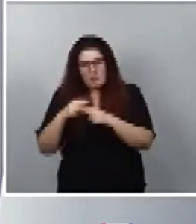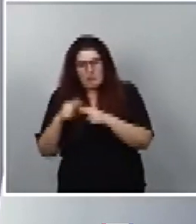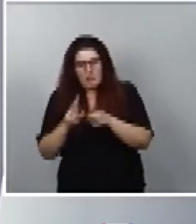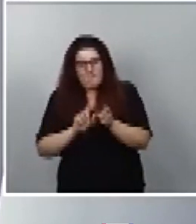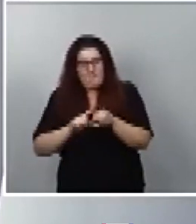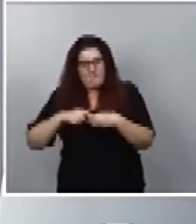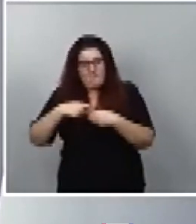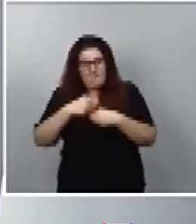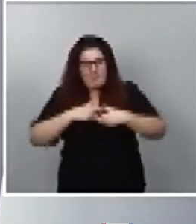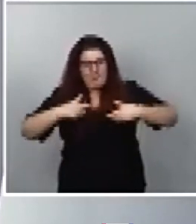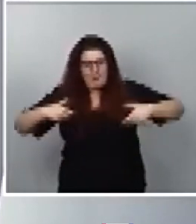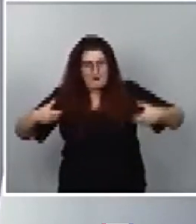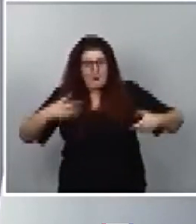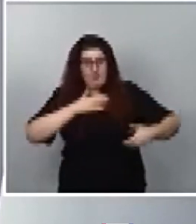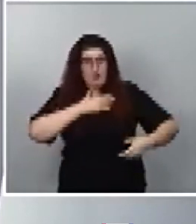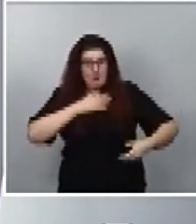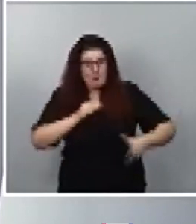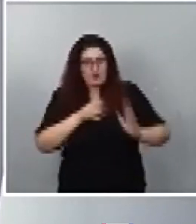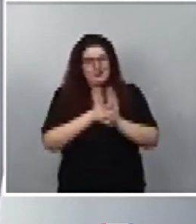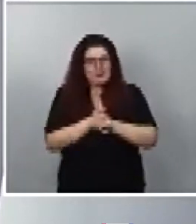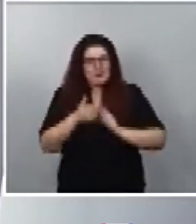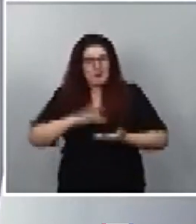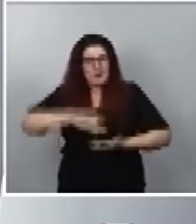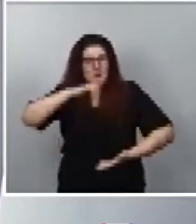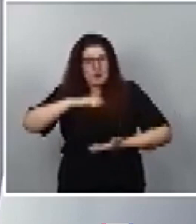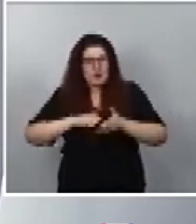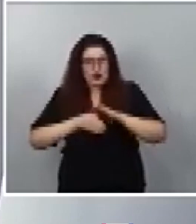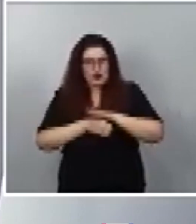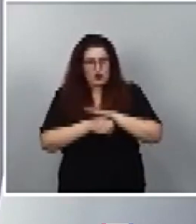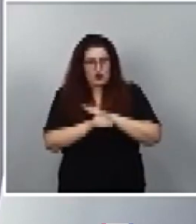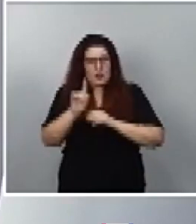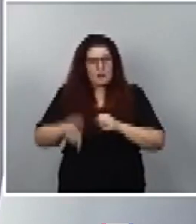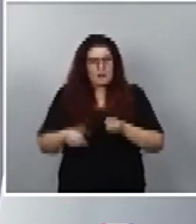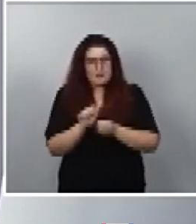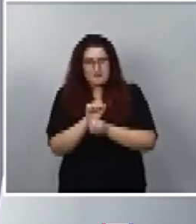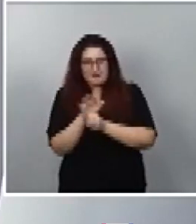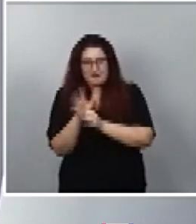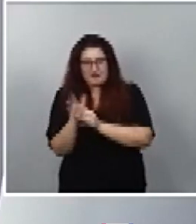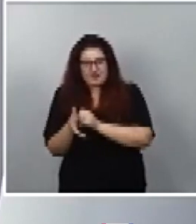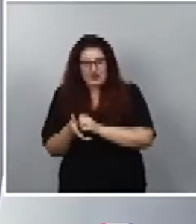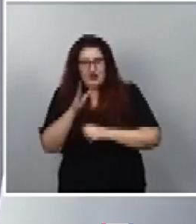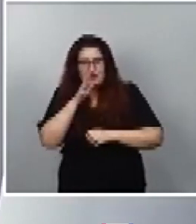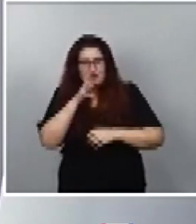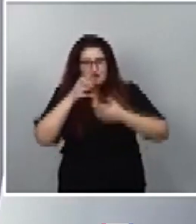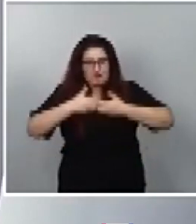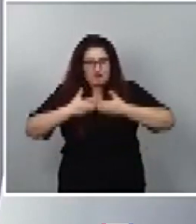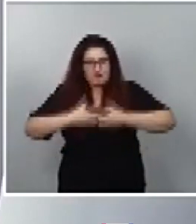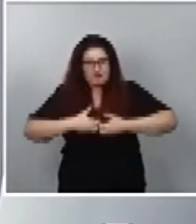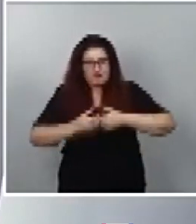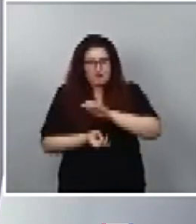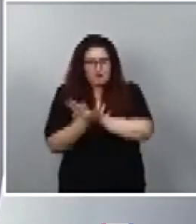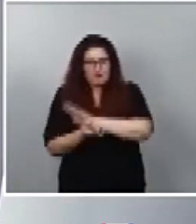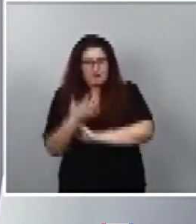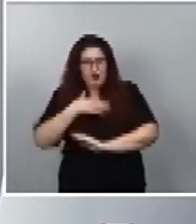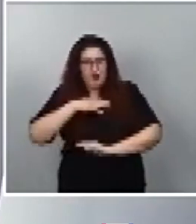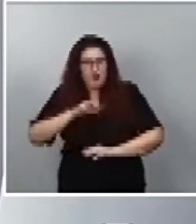a estas políticas más capacidad de continuidad y más capilaridad en el conjunto del tejido productivo para poder